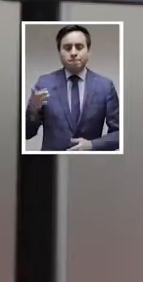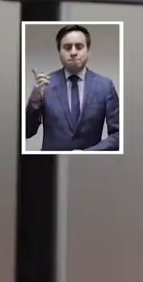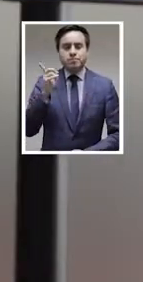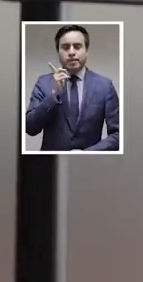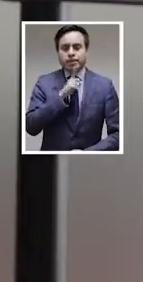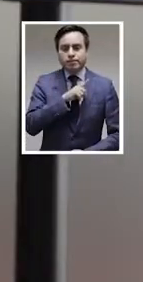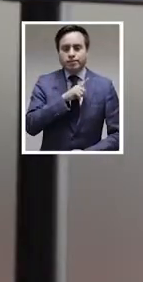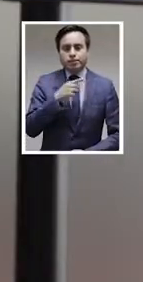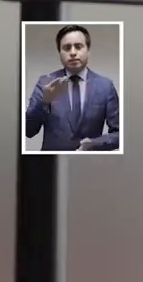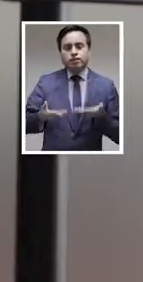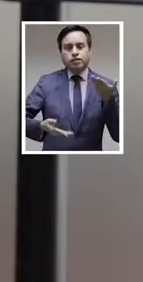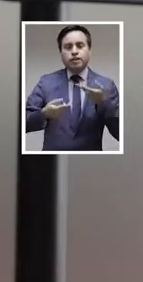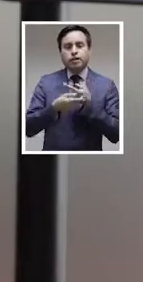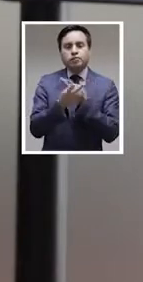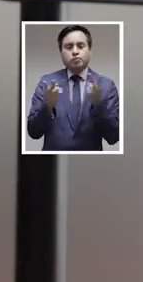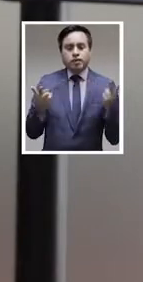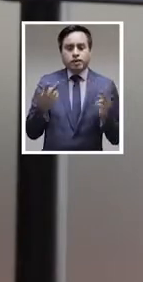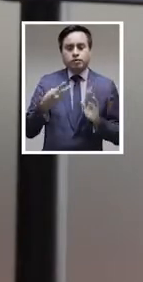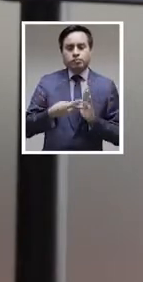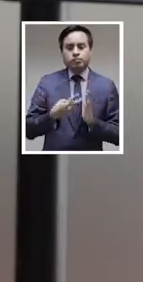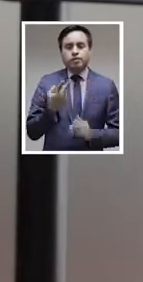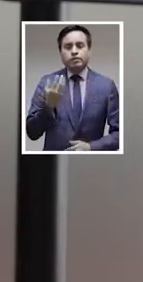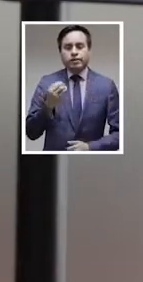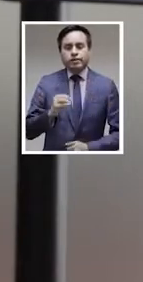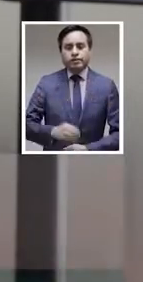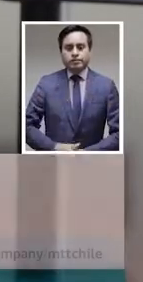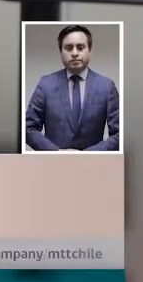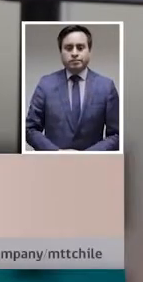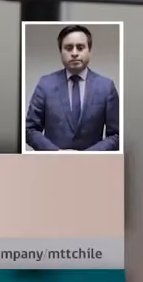fin de esta cuenta pública 2020.